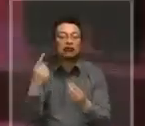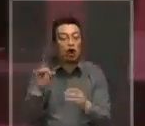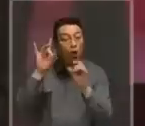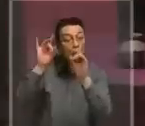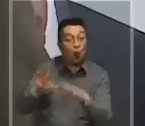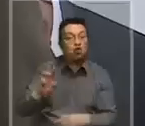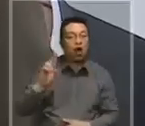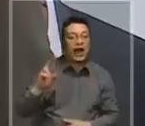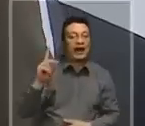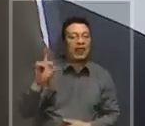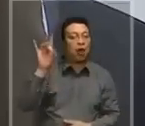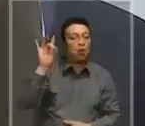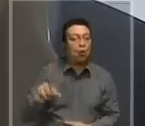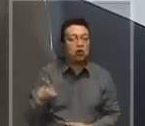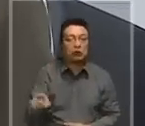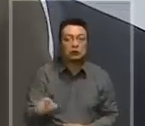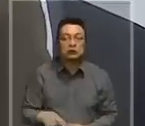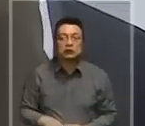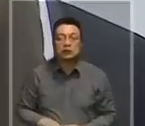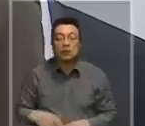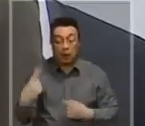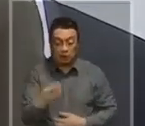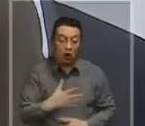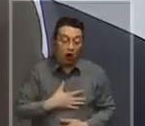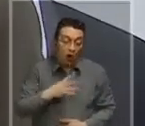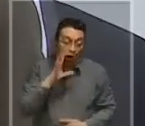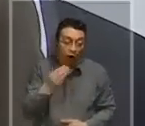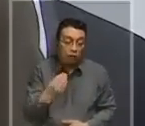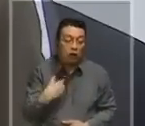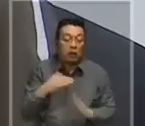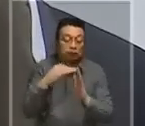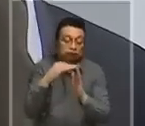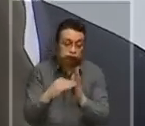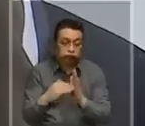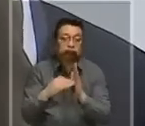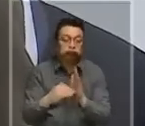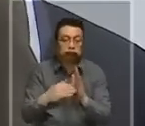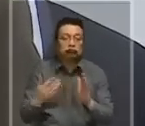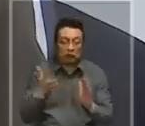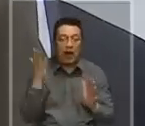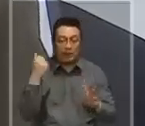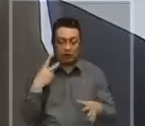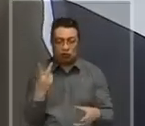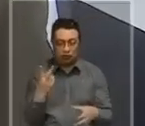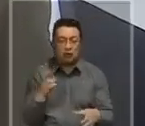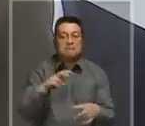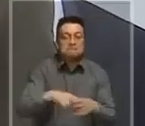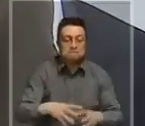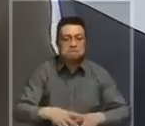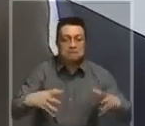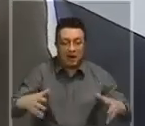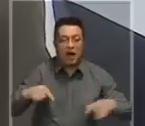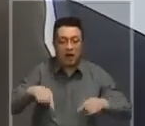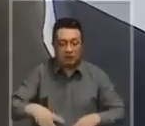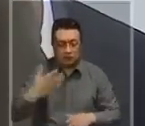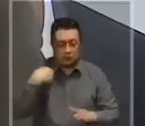en el gabinete. Obviamente para nosotros es una merma respecto de la posición en la que teníamos. Nuestra lealtad al